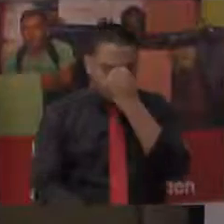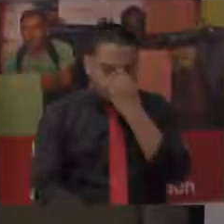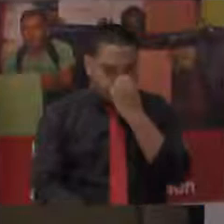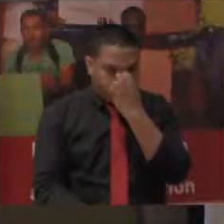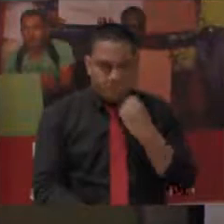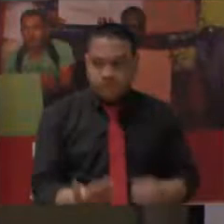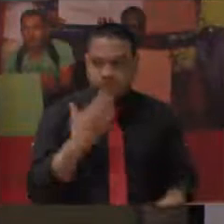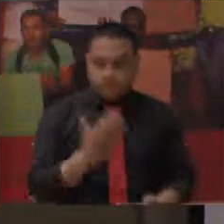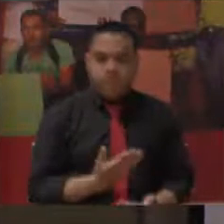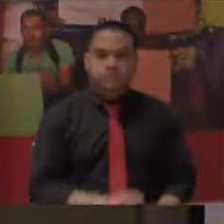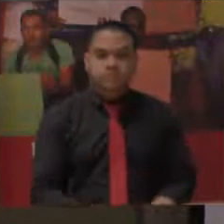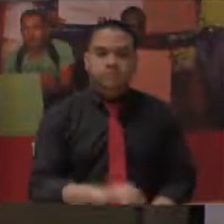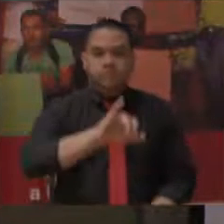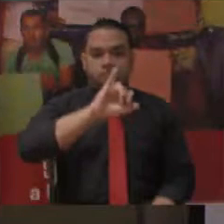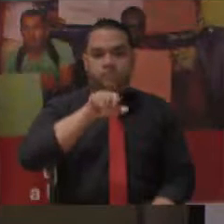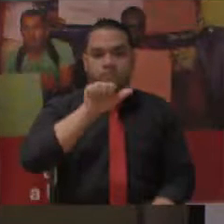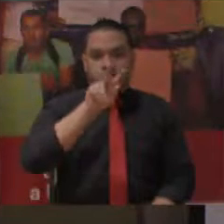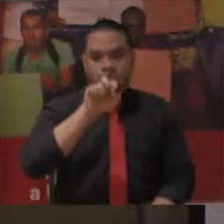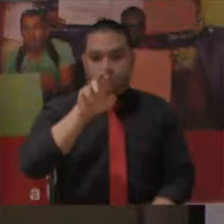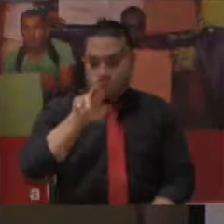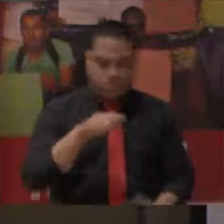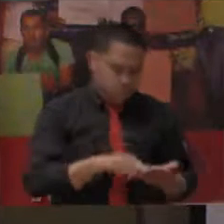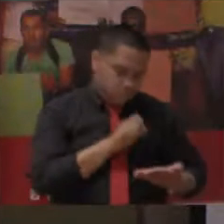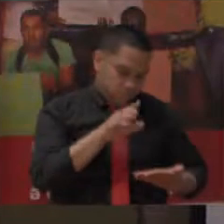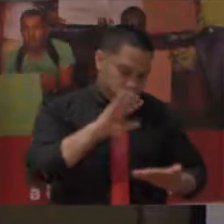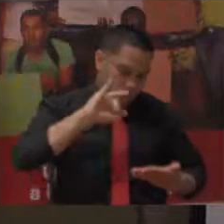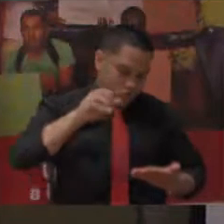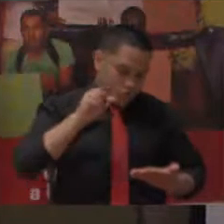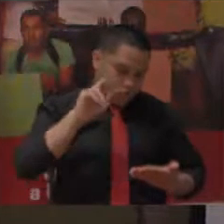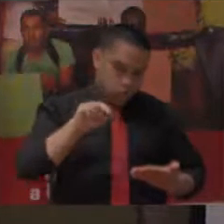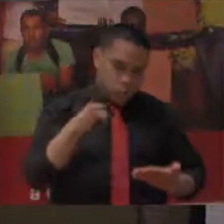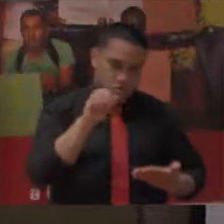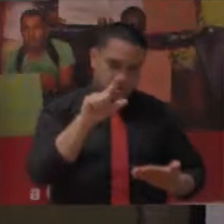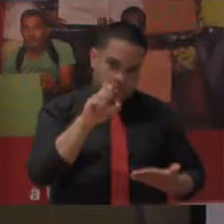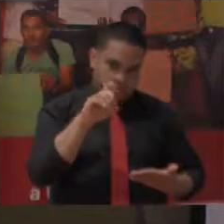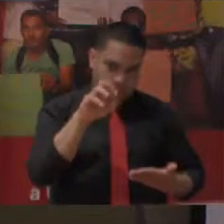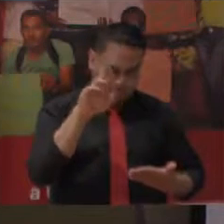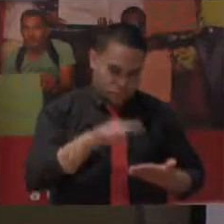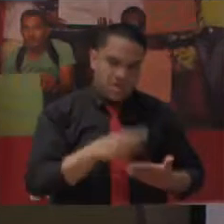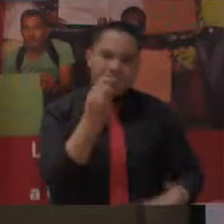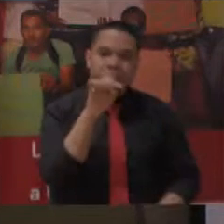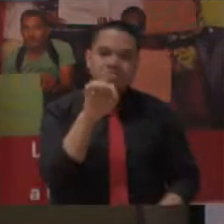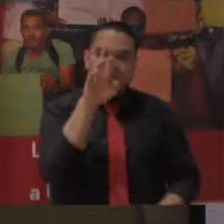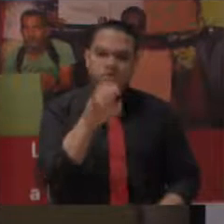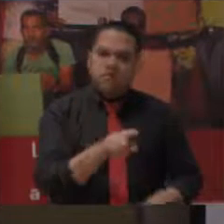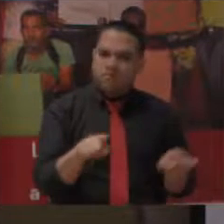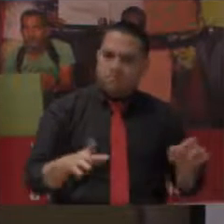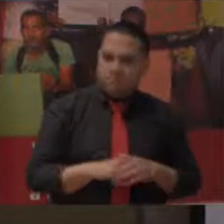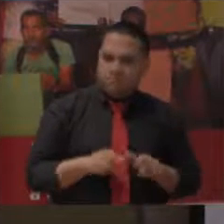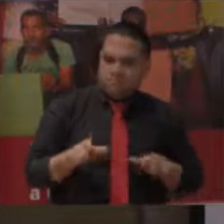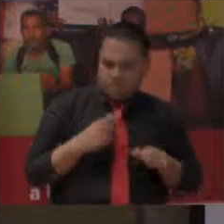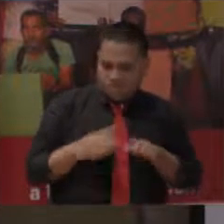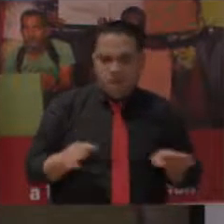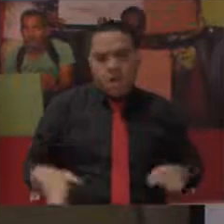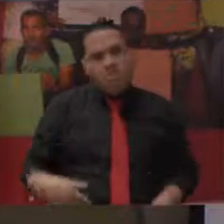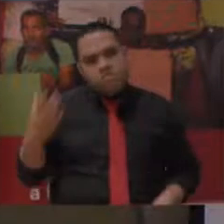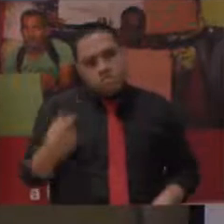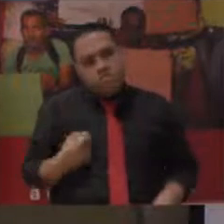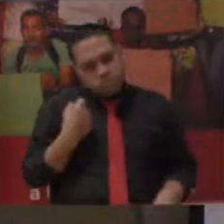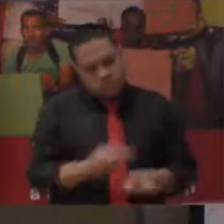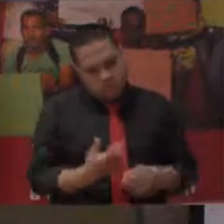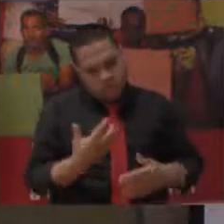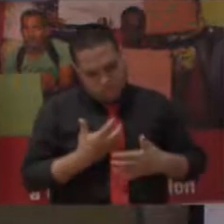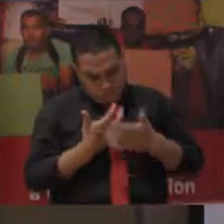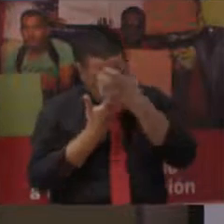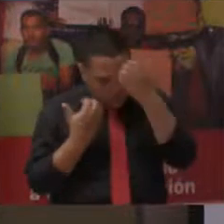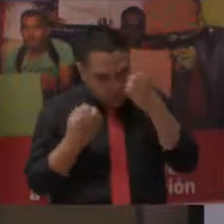Gracias. Javier, pregunta John Alexander Quintero. Varios panelistas señalaron que la mayoría de excombatientes fueron víctimas, sin embargo